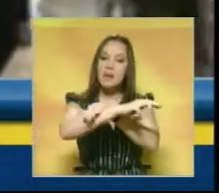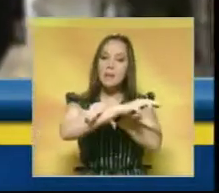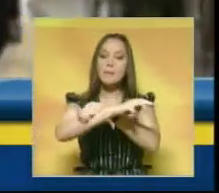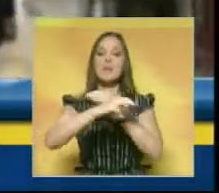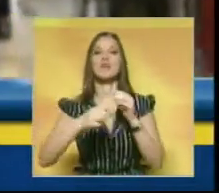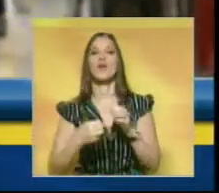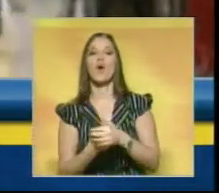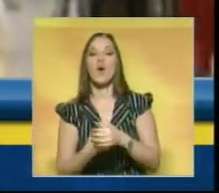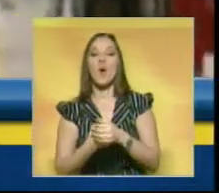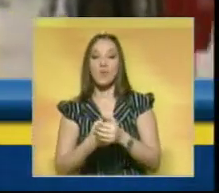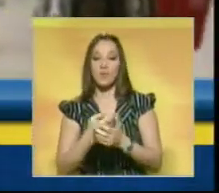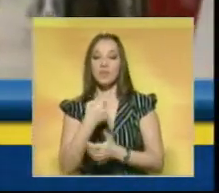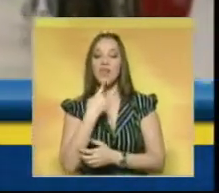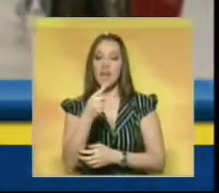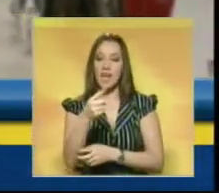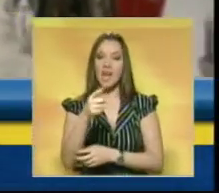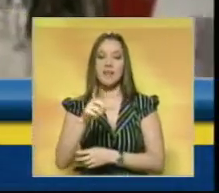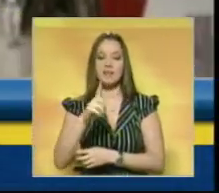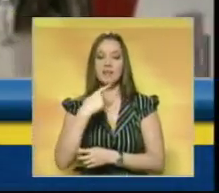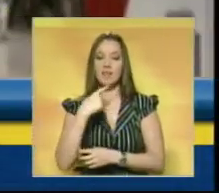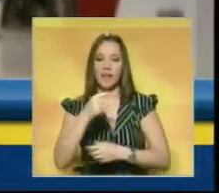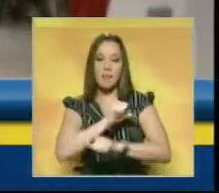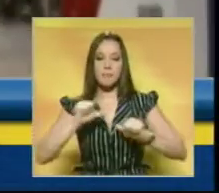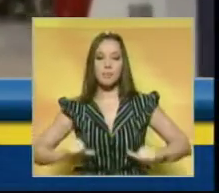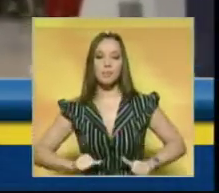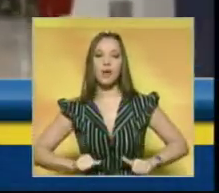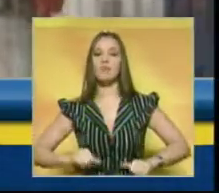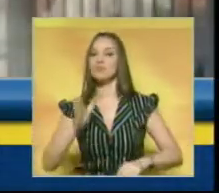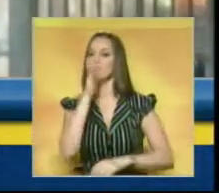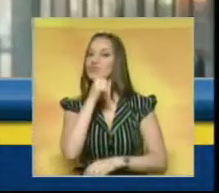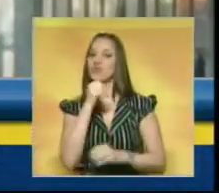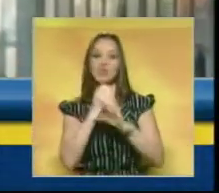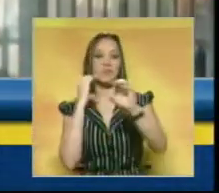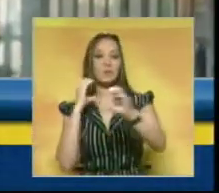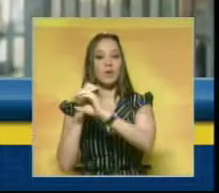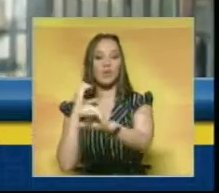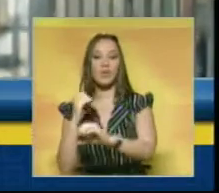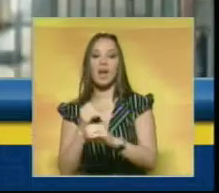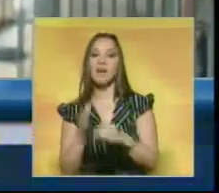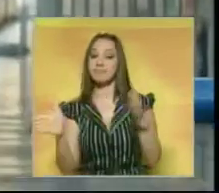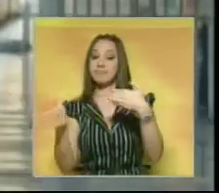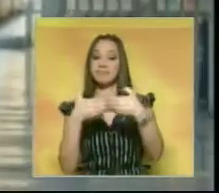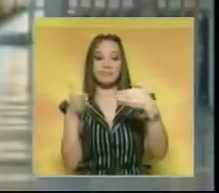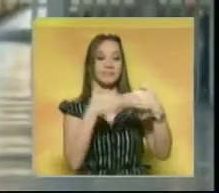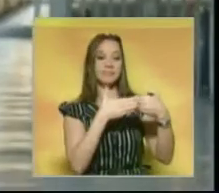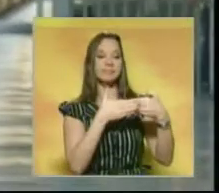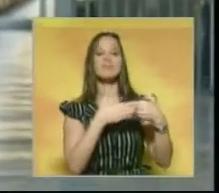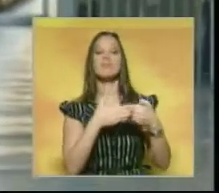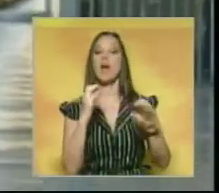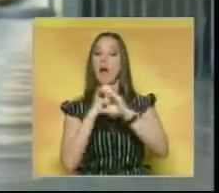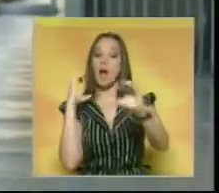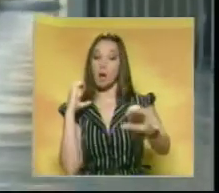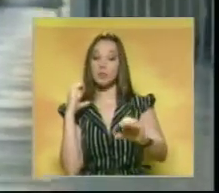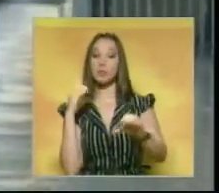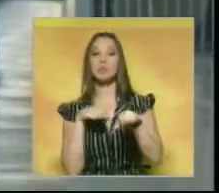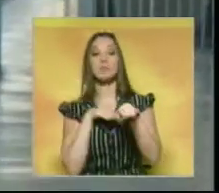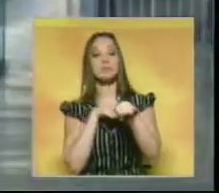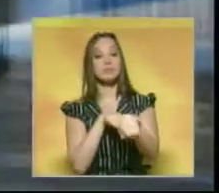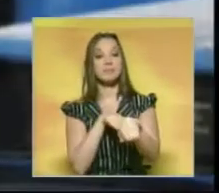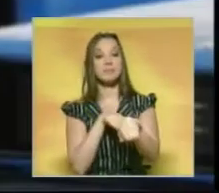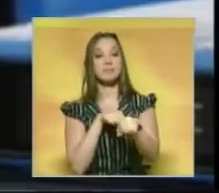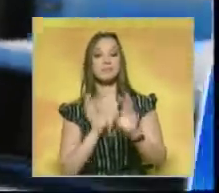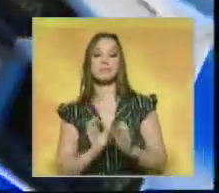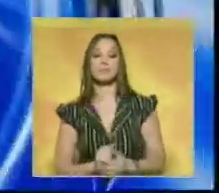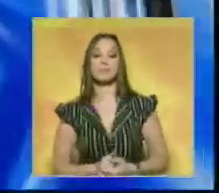los sindicatos dejó sin servicio de transporte a la ciudad. Las estaciones permanecieron cerradas y los autobuses estacionados.